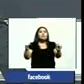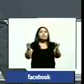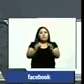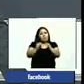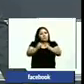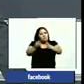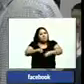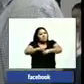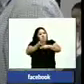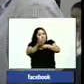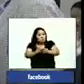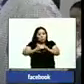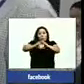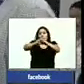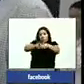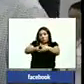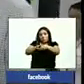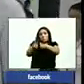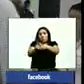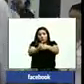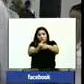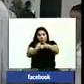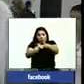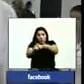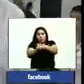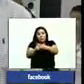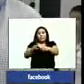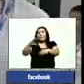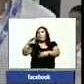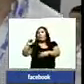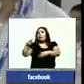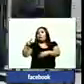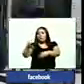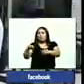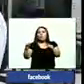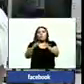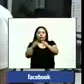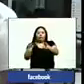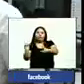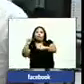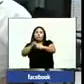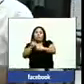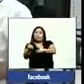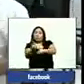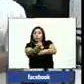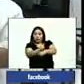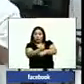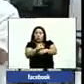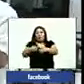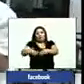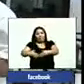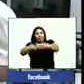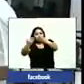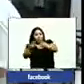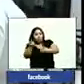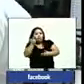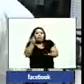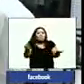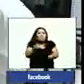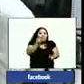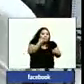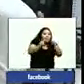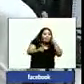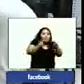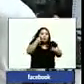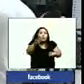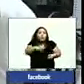Las autoridades de la Comisión Ejecutiva Portuaria Autónoma CEPA, junto a funcionarios de la Dirección General de Aduanas, realizaron un recorrido por